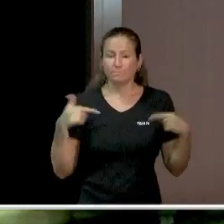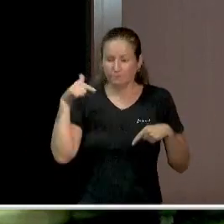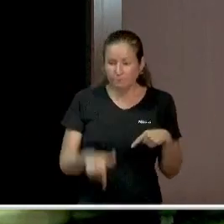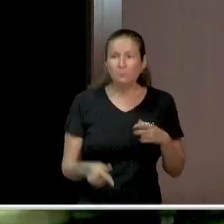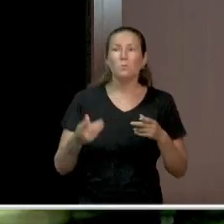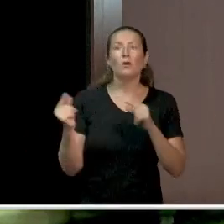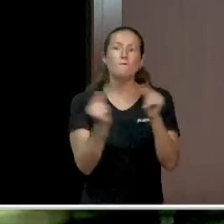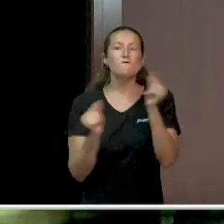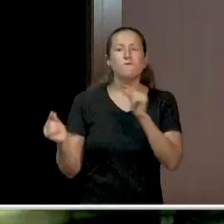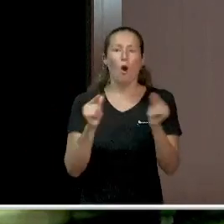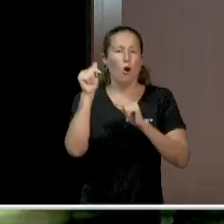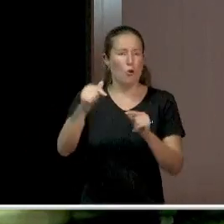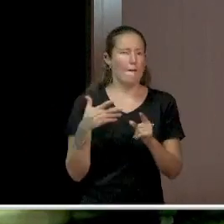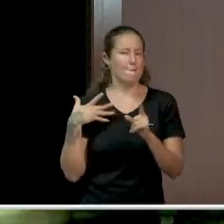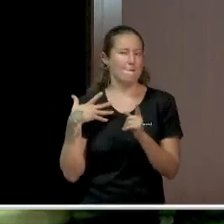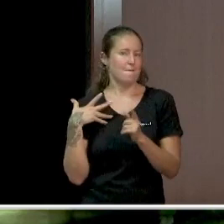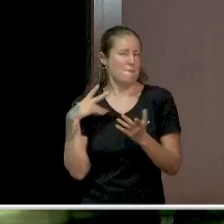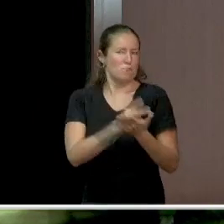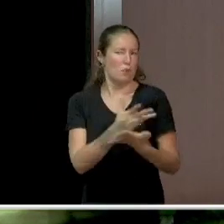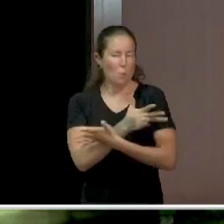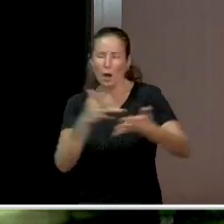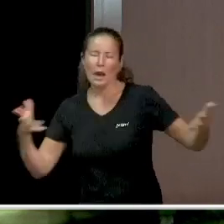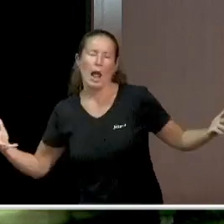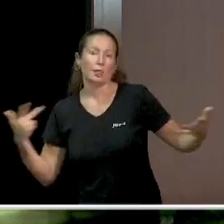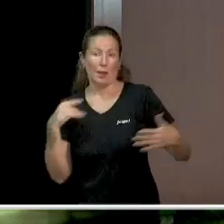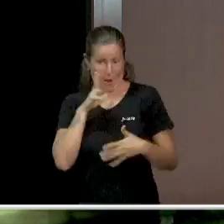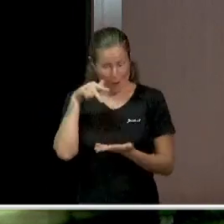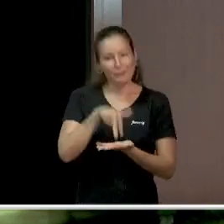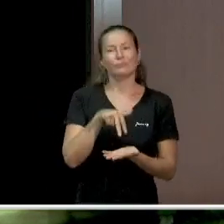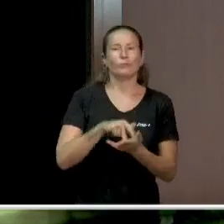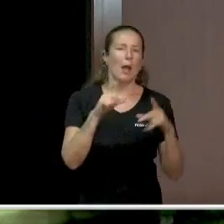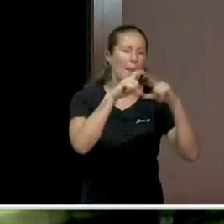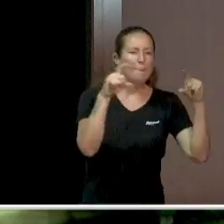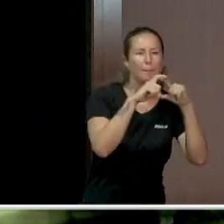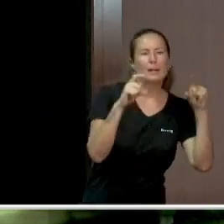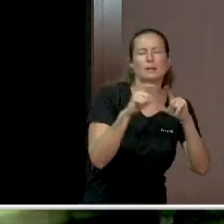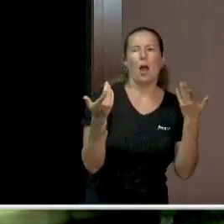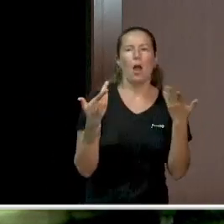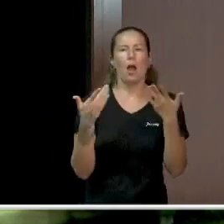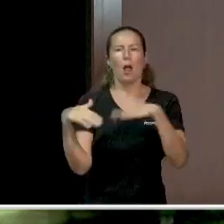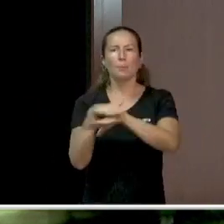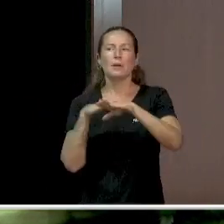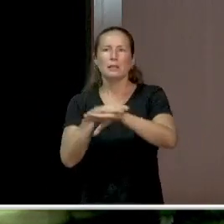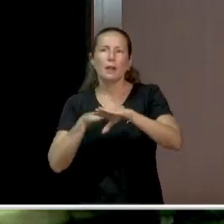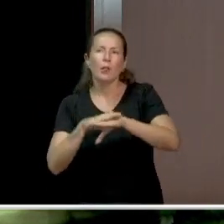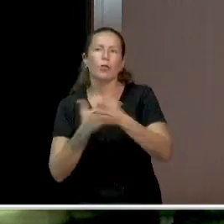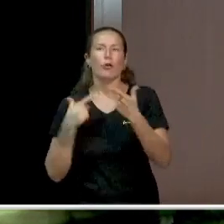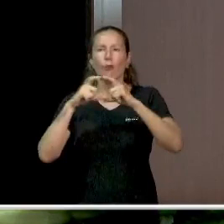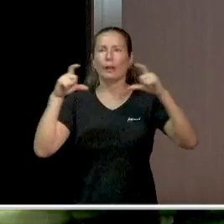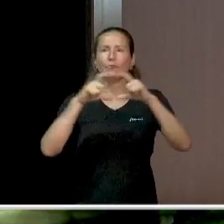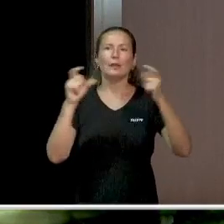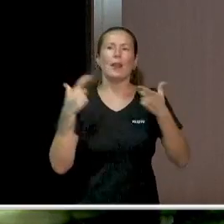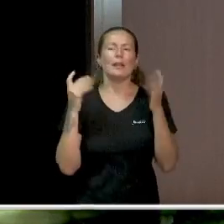ambiciosísimo foro de encuentro en el que estamos, entre empresas, administraciones públicas, entidades de